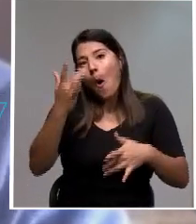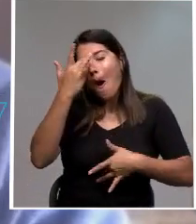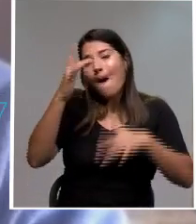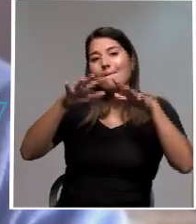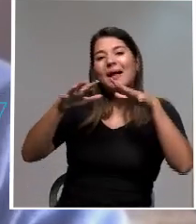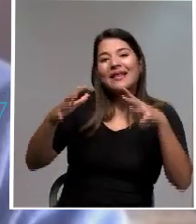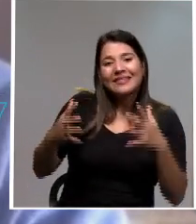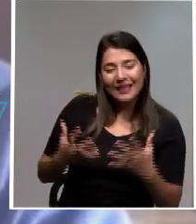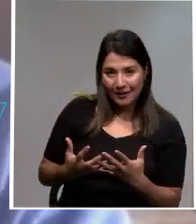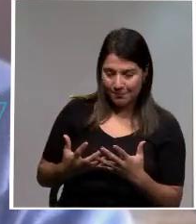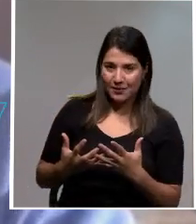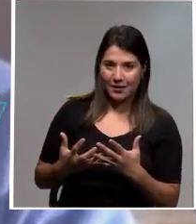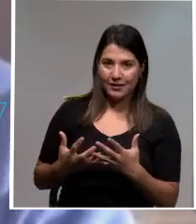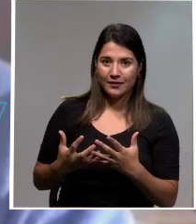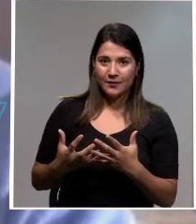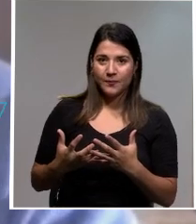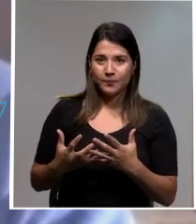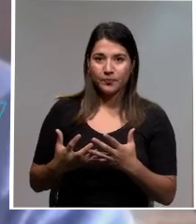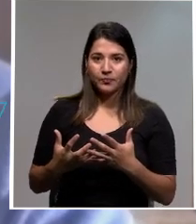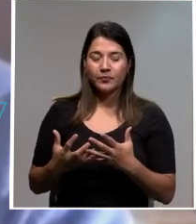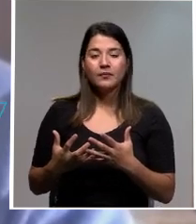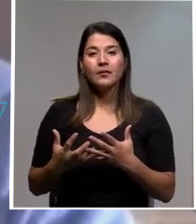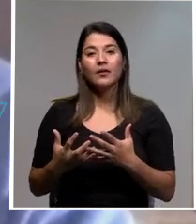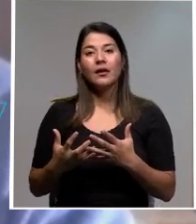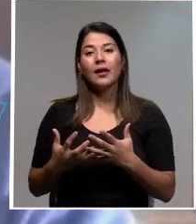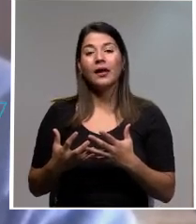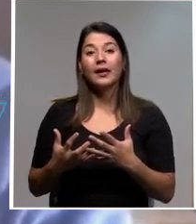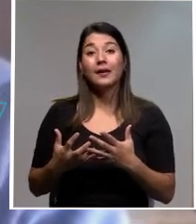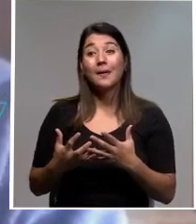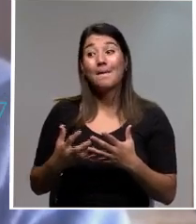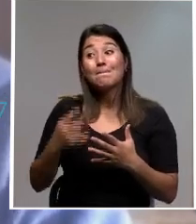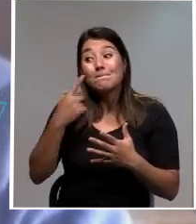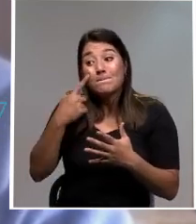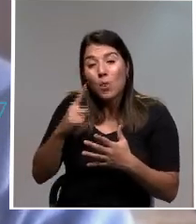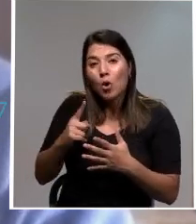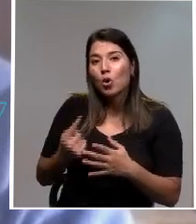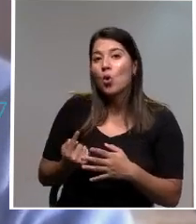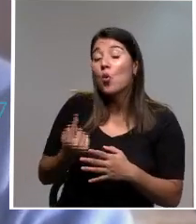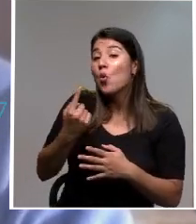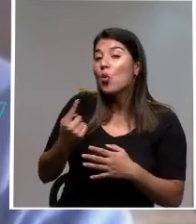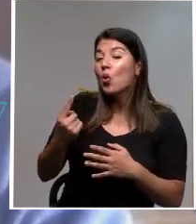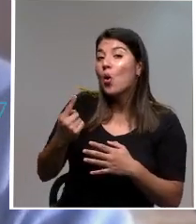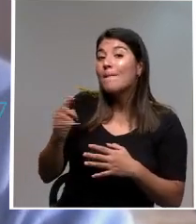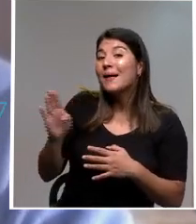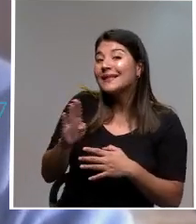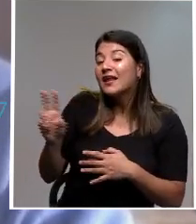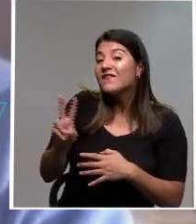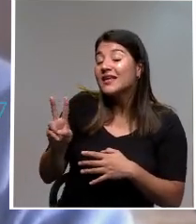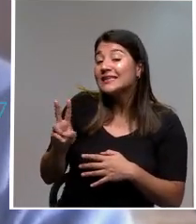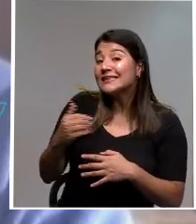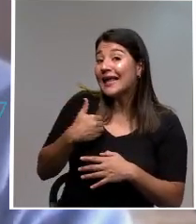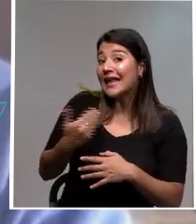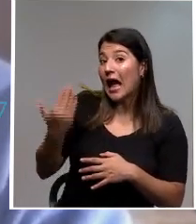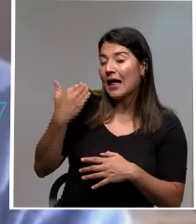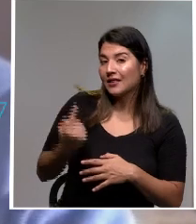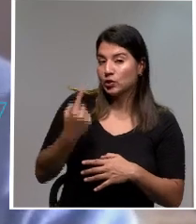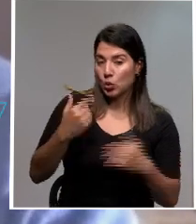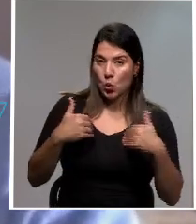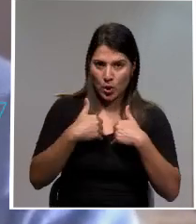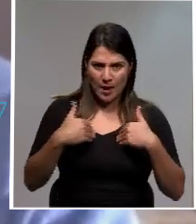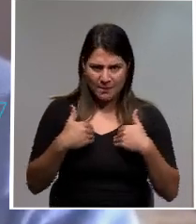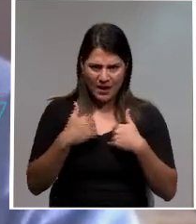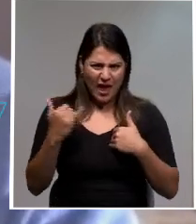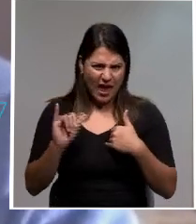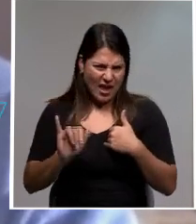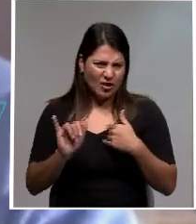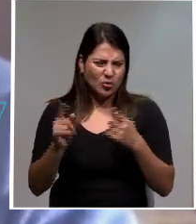origen zoonótico, es decir, de origen animal. Eso lo hemos vivido durante muchísimos años en la historia de la humanidad.